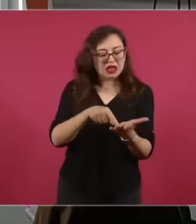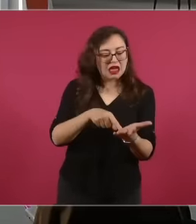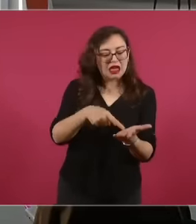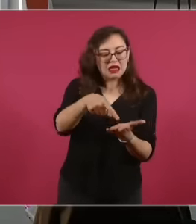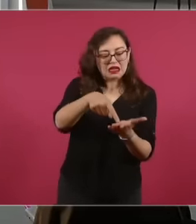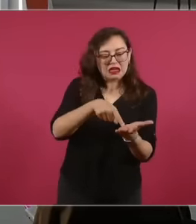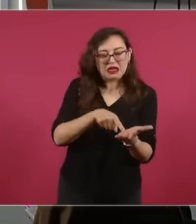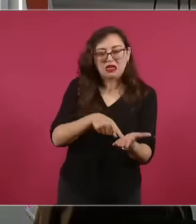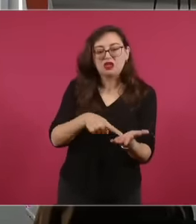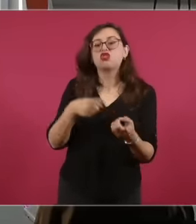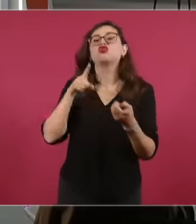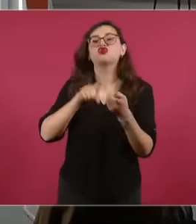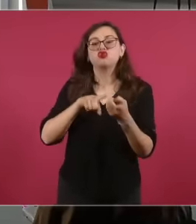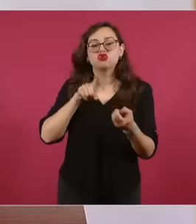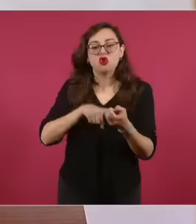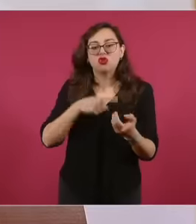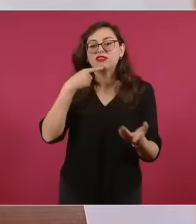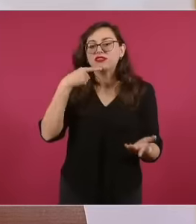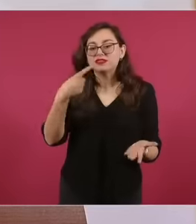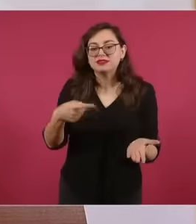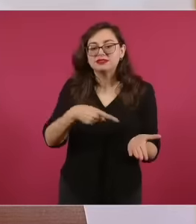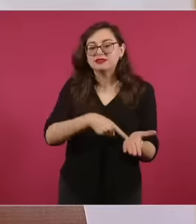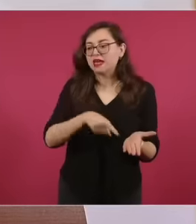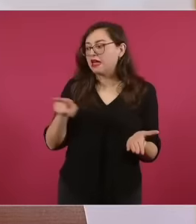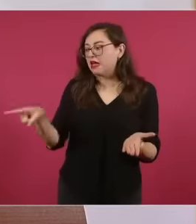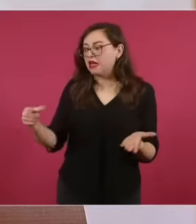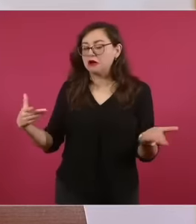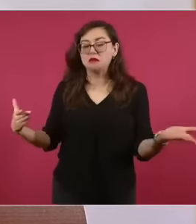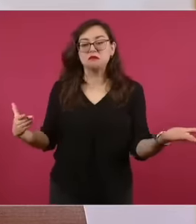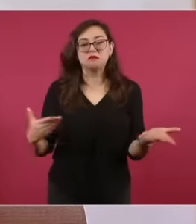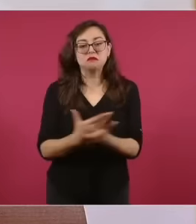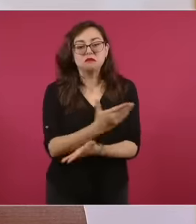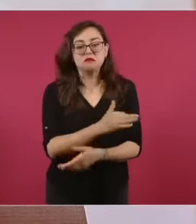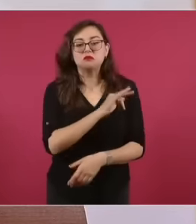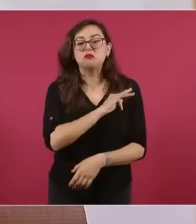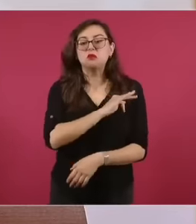en el poder legislativo?